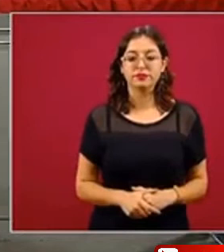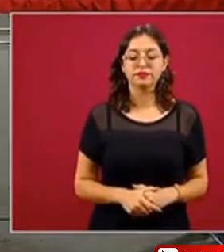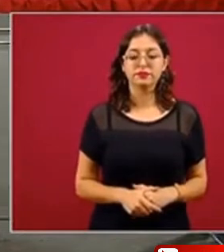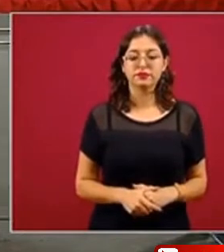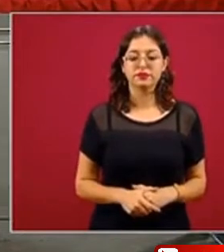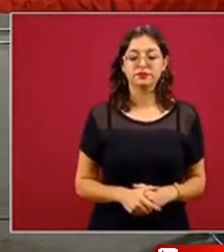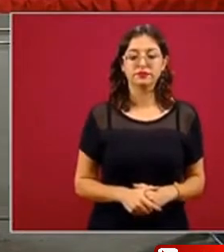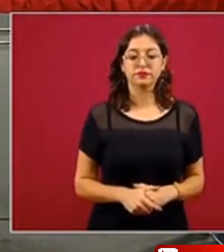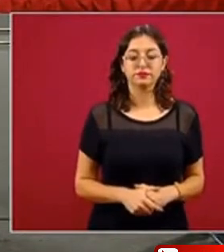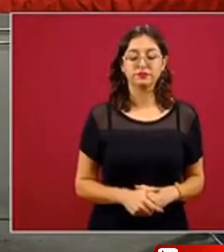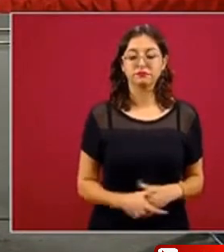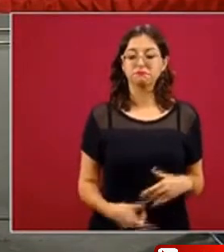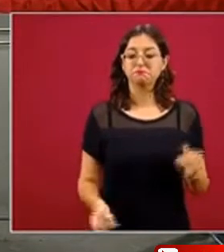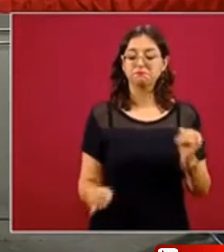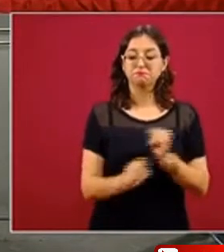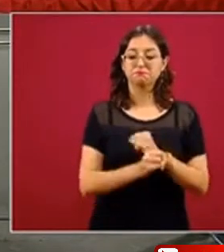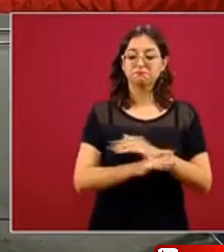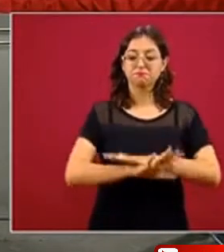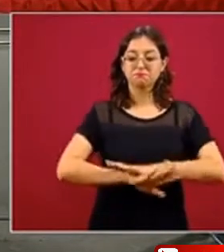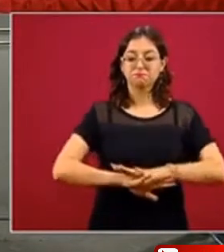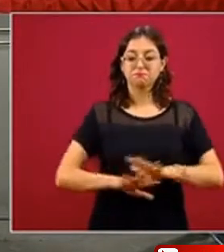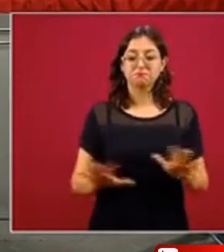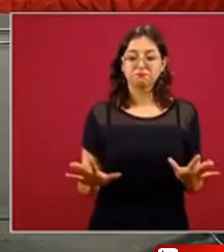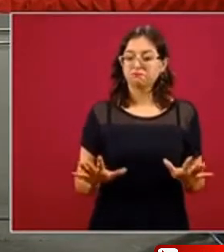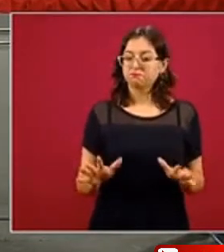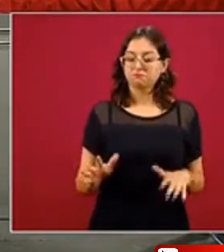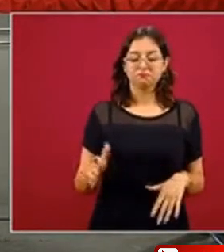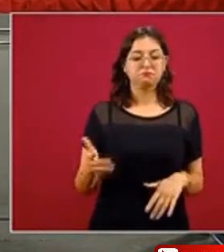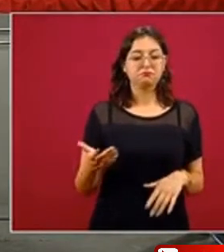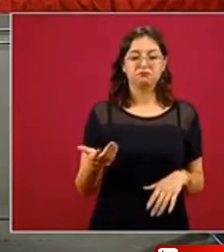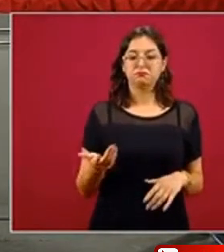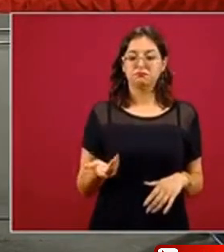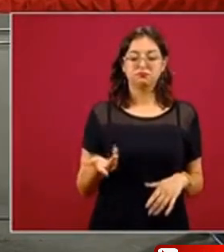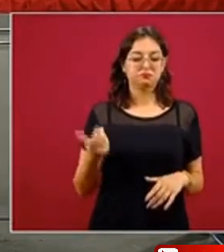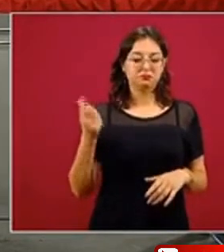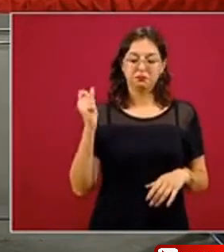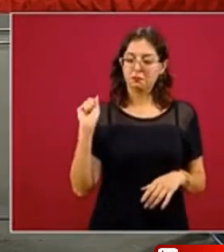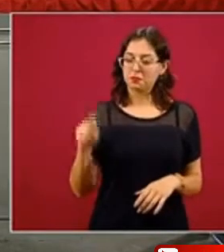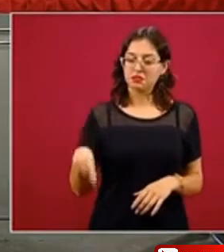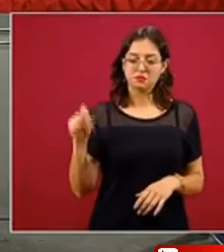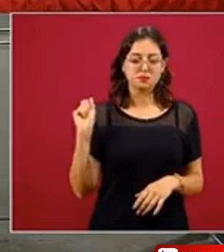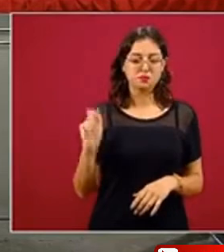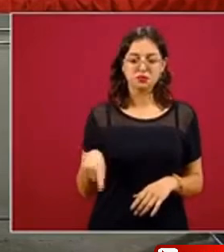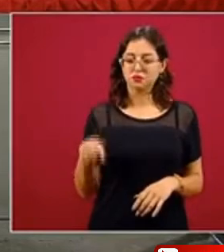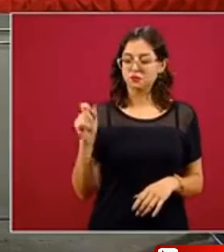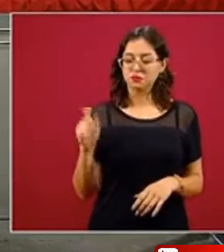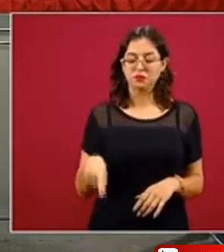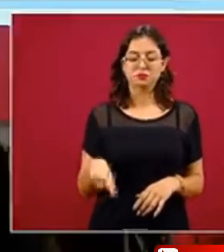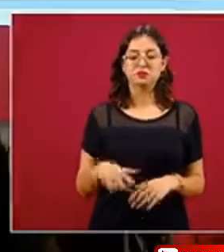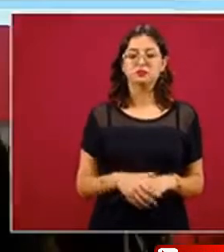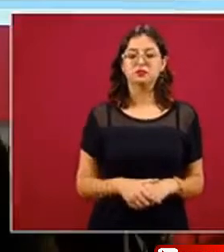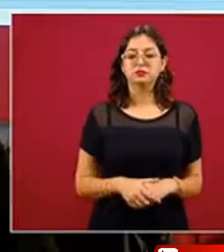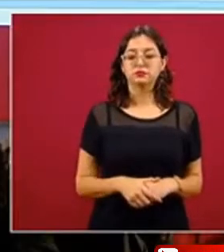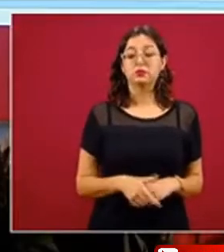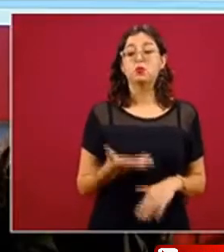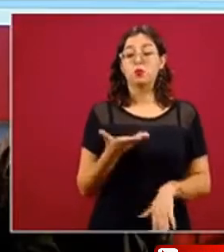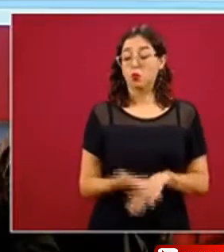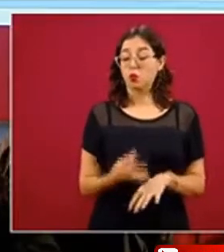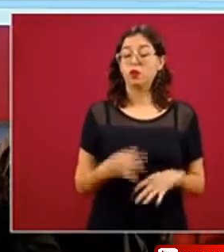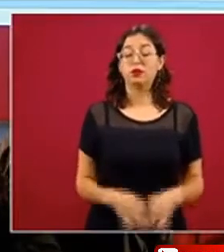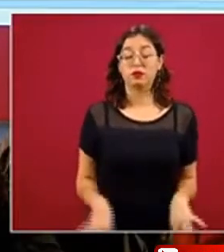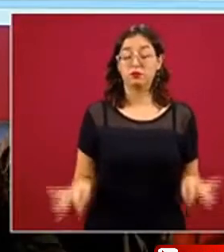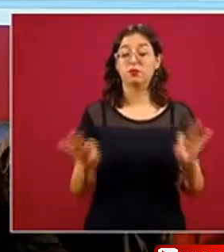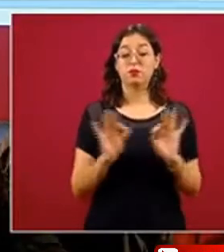Terminamos con esta información. Esta seguirá siendo por el momento igual a la que hemos presentado, y es el otro indicador muy